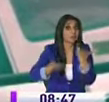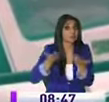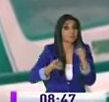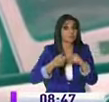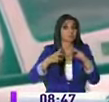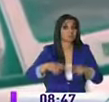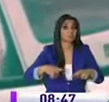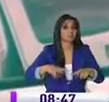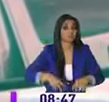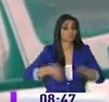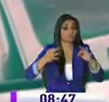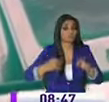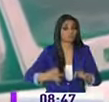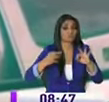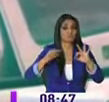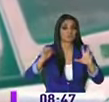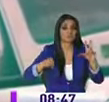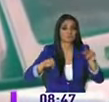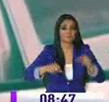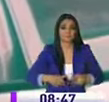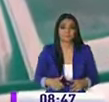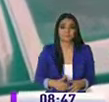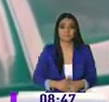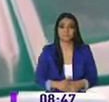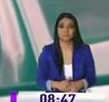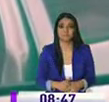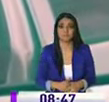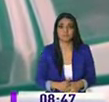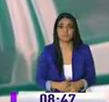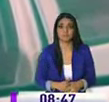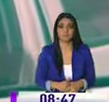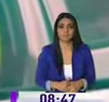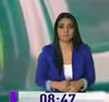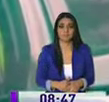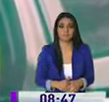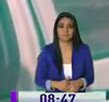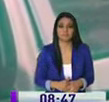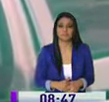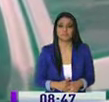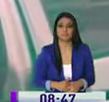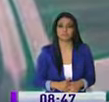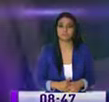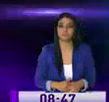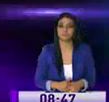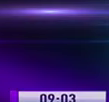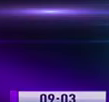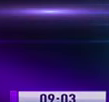expresen lo contrario informó josé morales